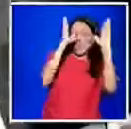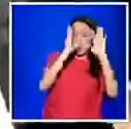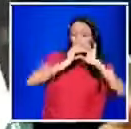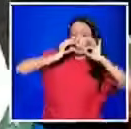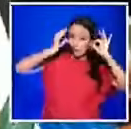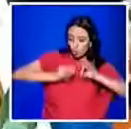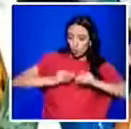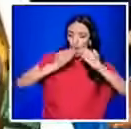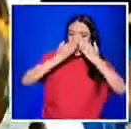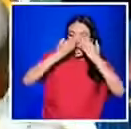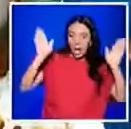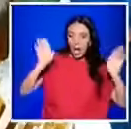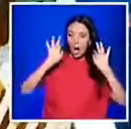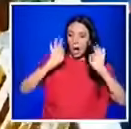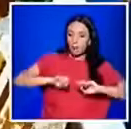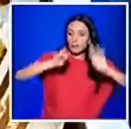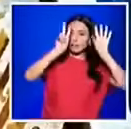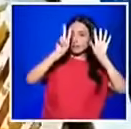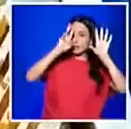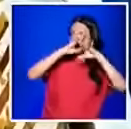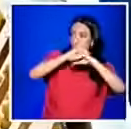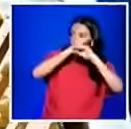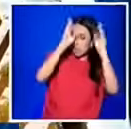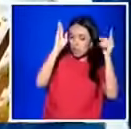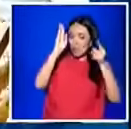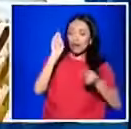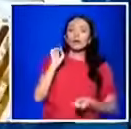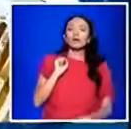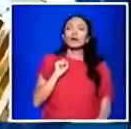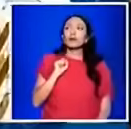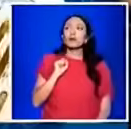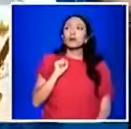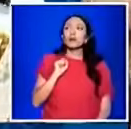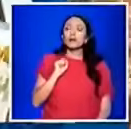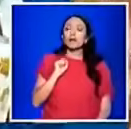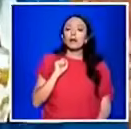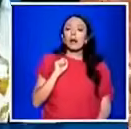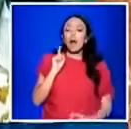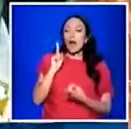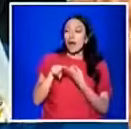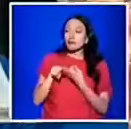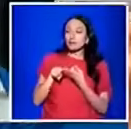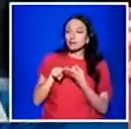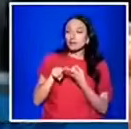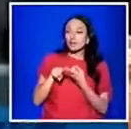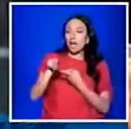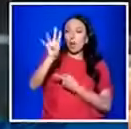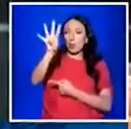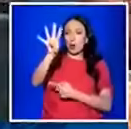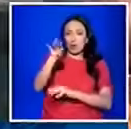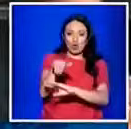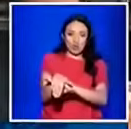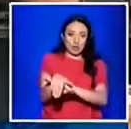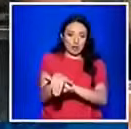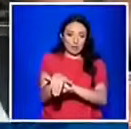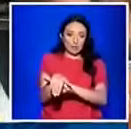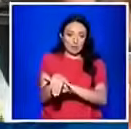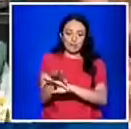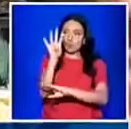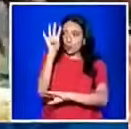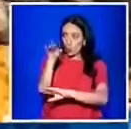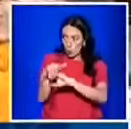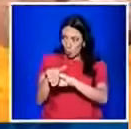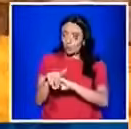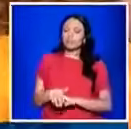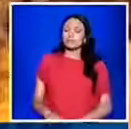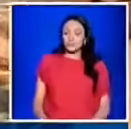estaremos abriendo, pues bien puntualitos para esperarle a los papitos. Y el horario de atención va a ser hasta las 4 de la tarde. Hasta